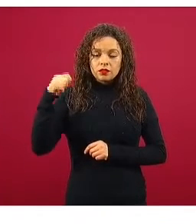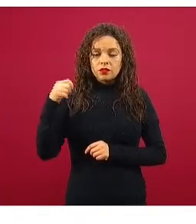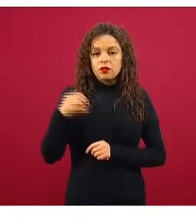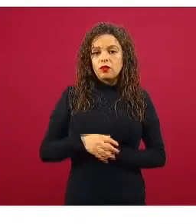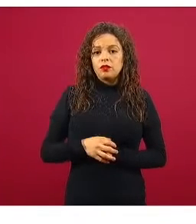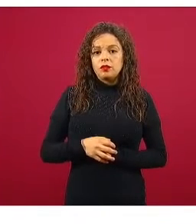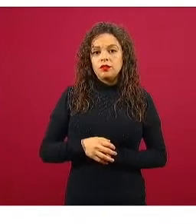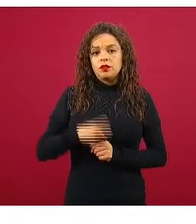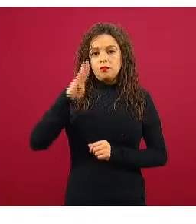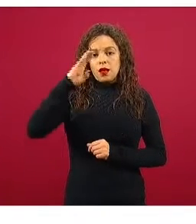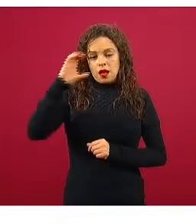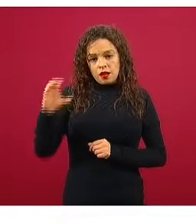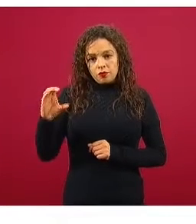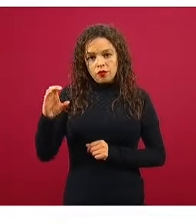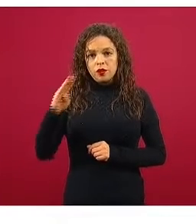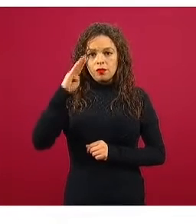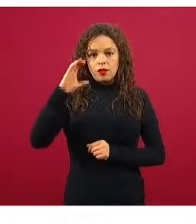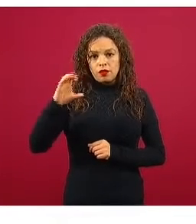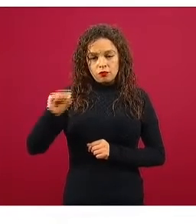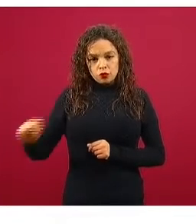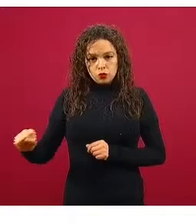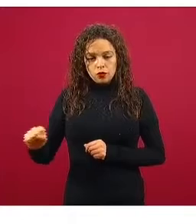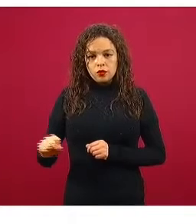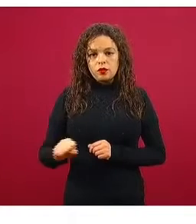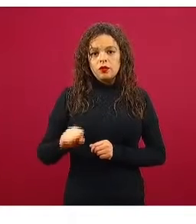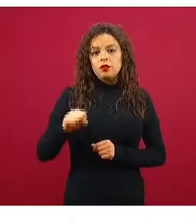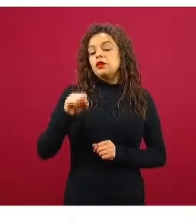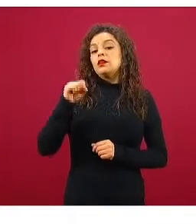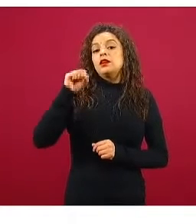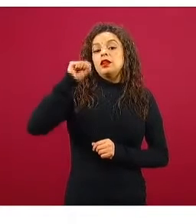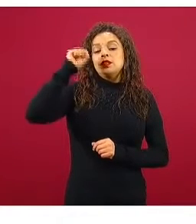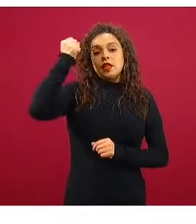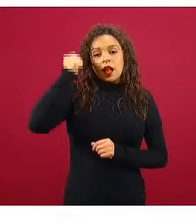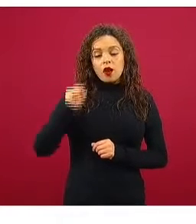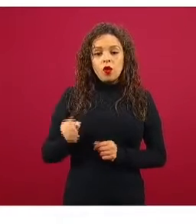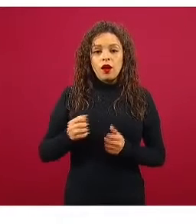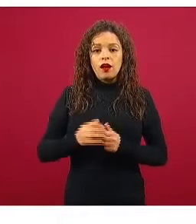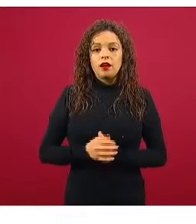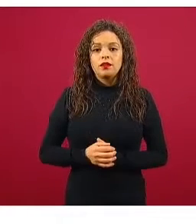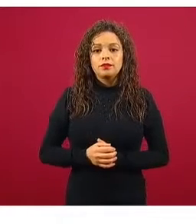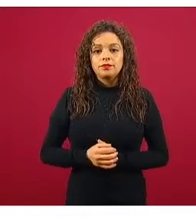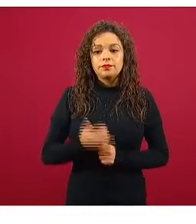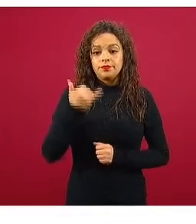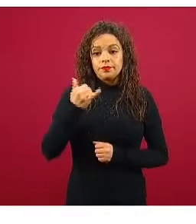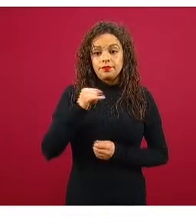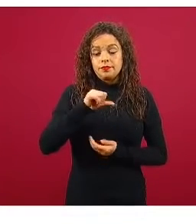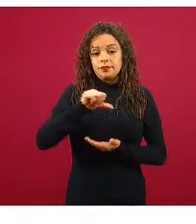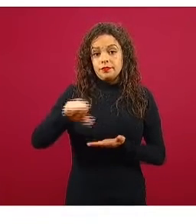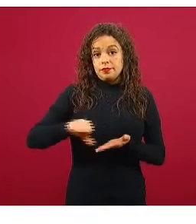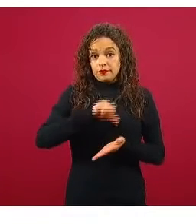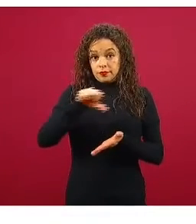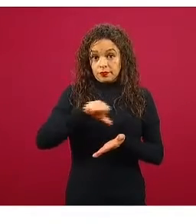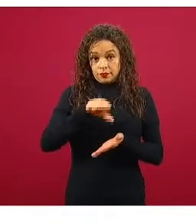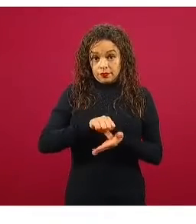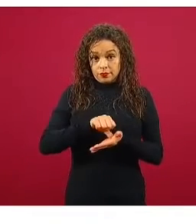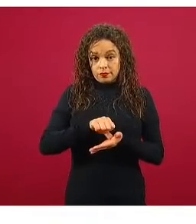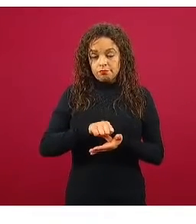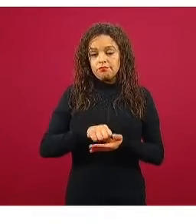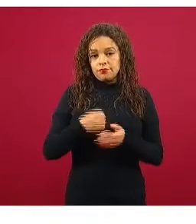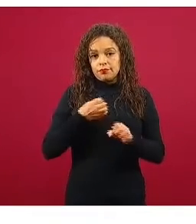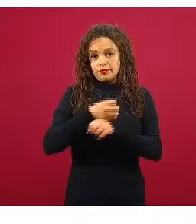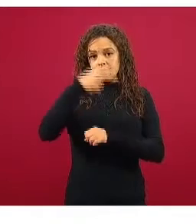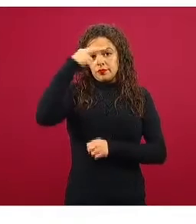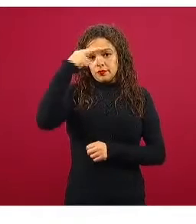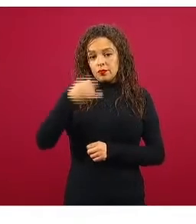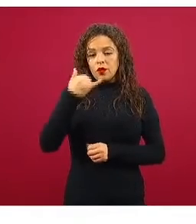la Baja California Sur, Sinaloa, y lógicamente en el centro destacan el Estado de México, la Ciudad